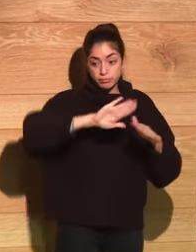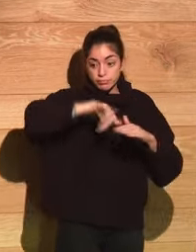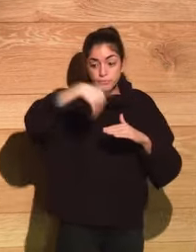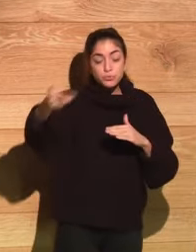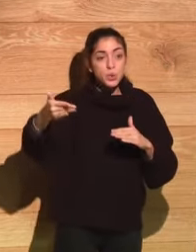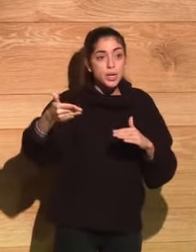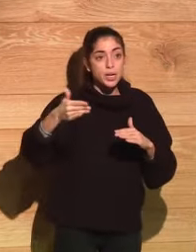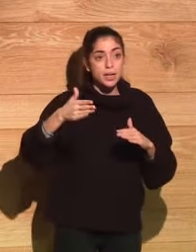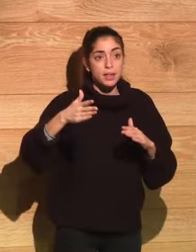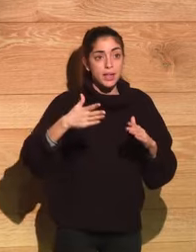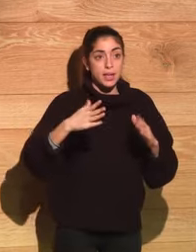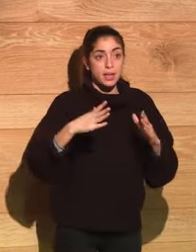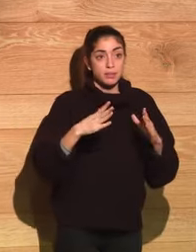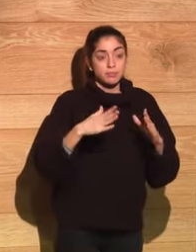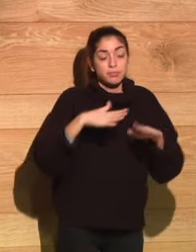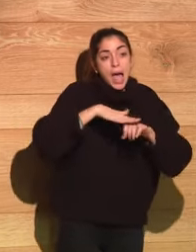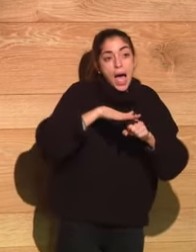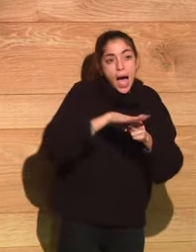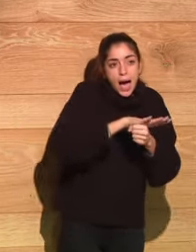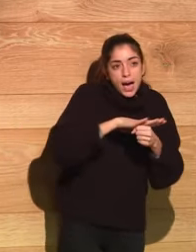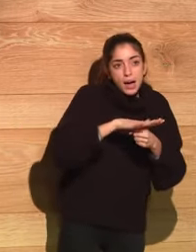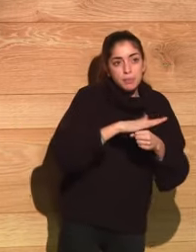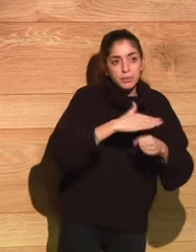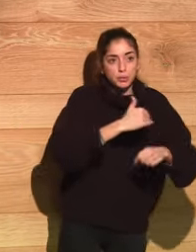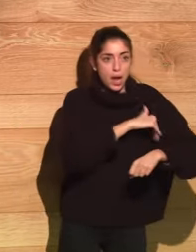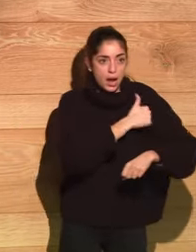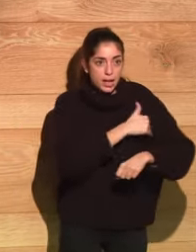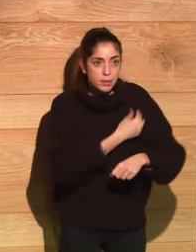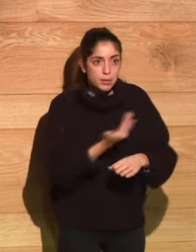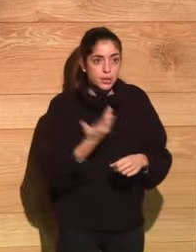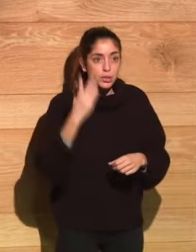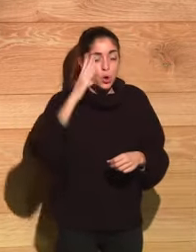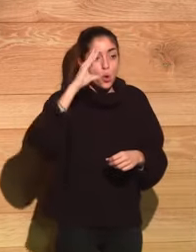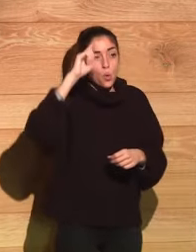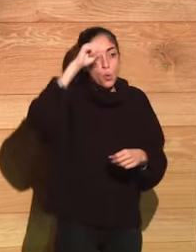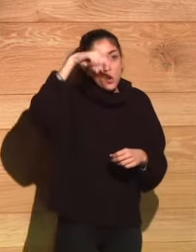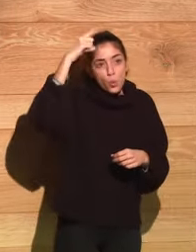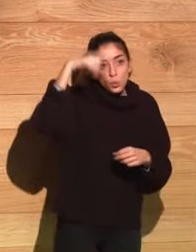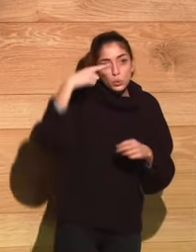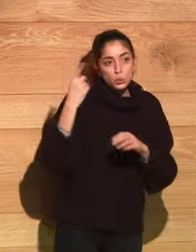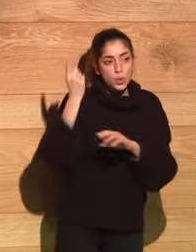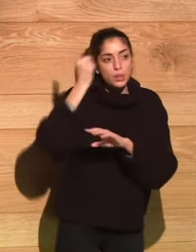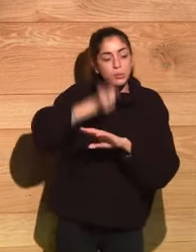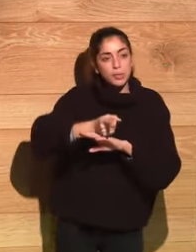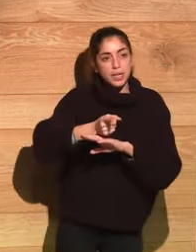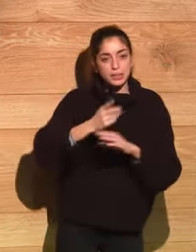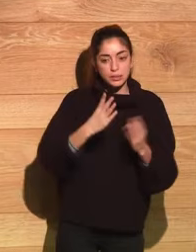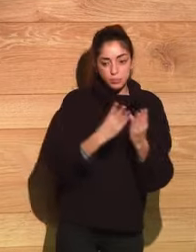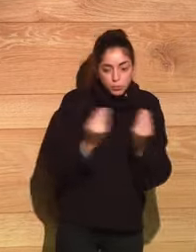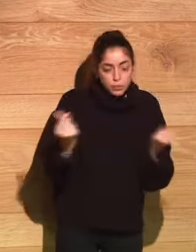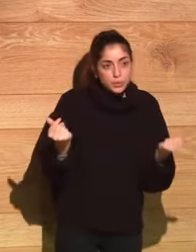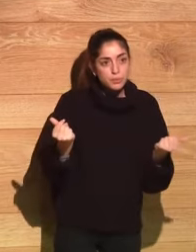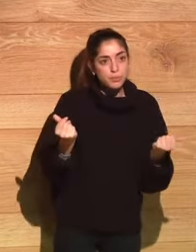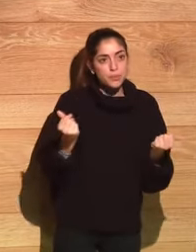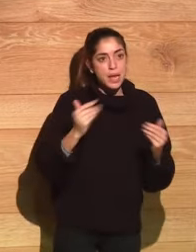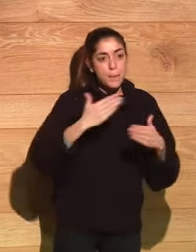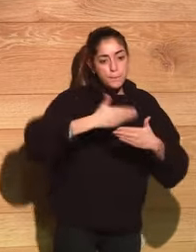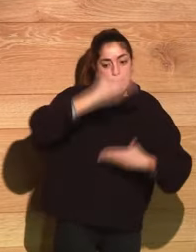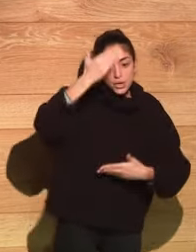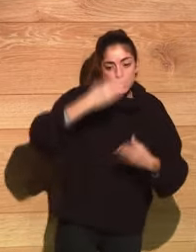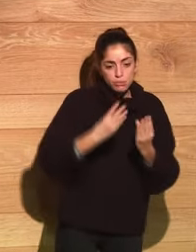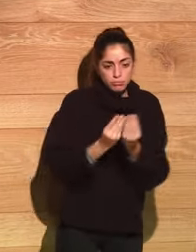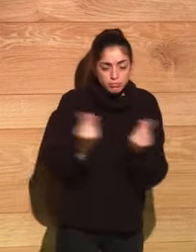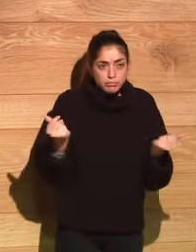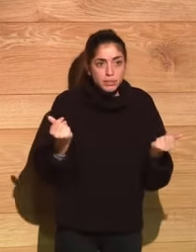académico, del conocimiento y la cultura dominantes, de los periódicos,